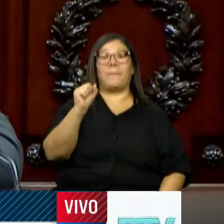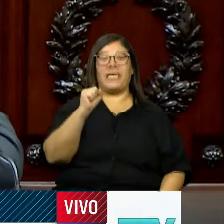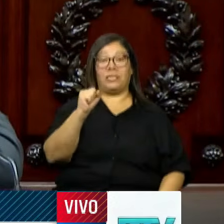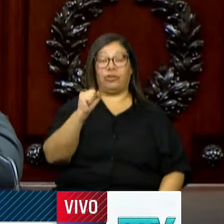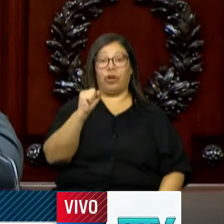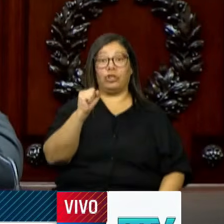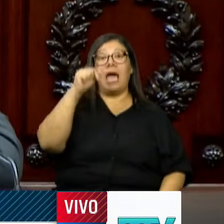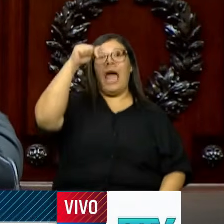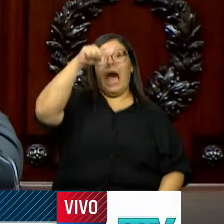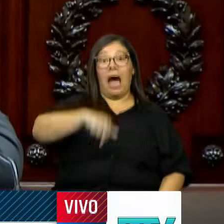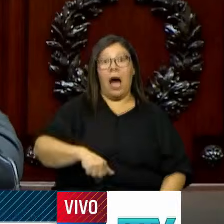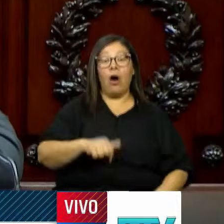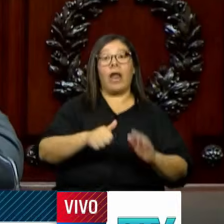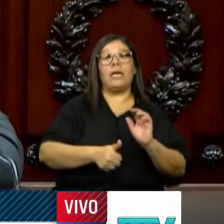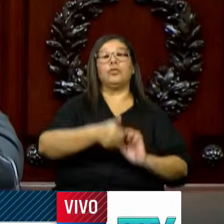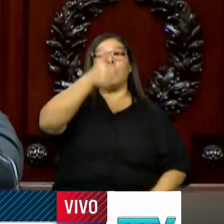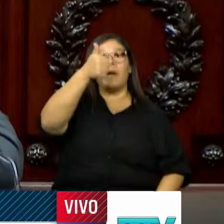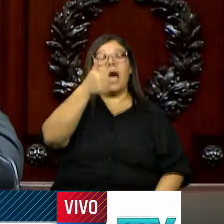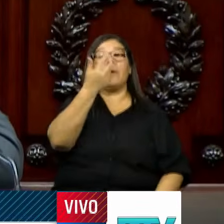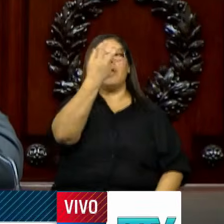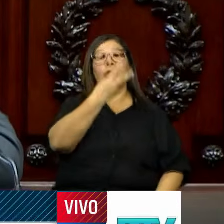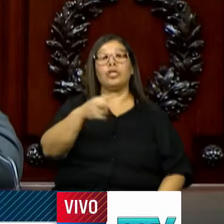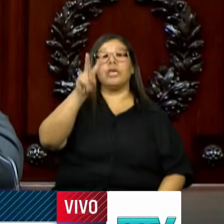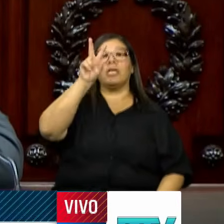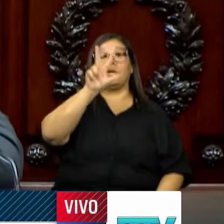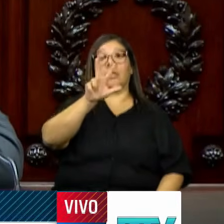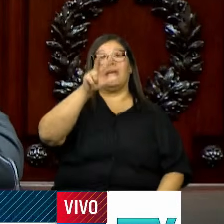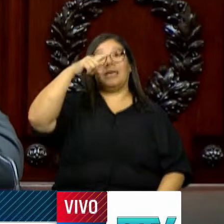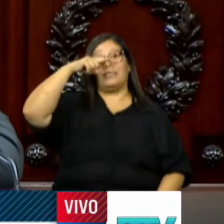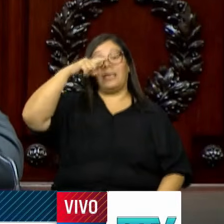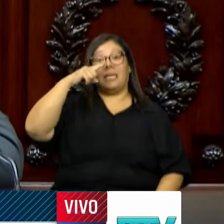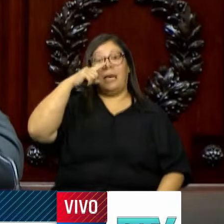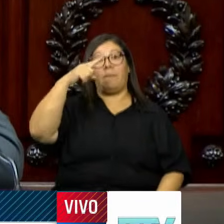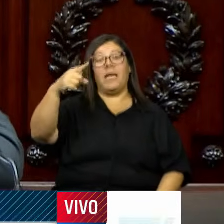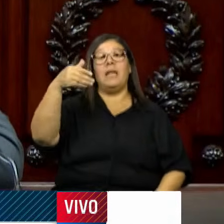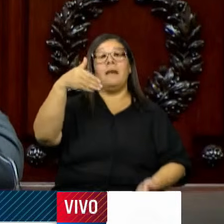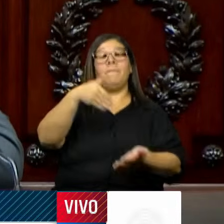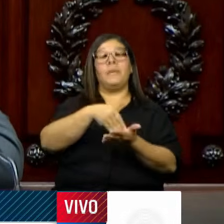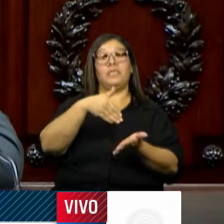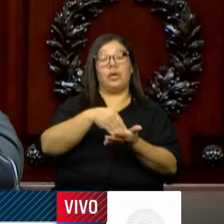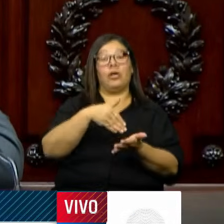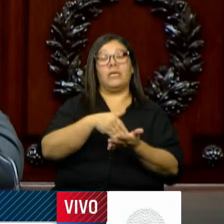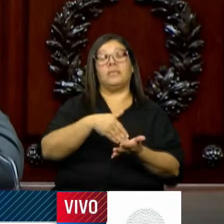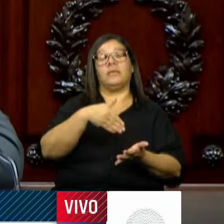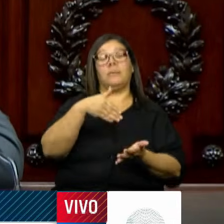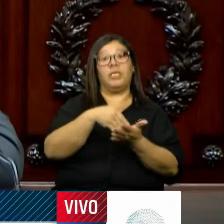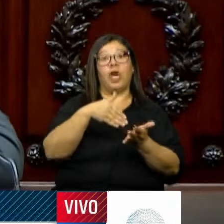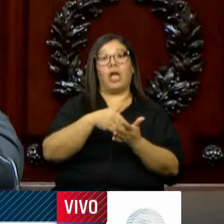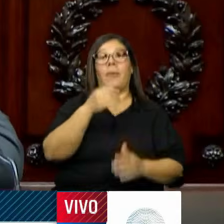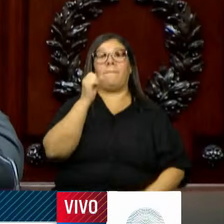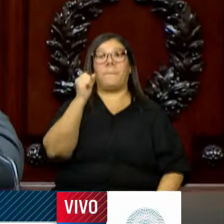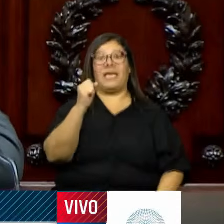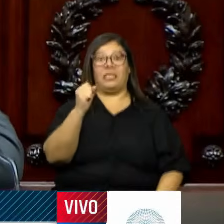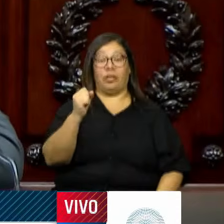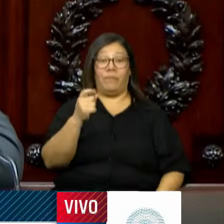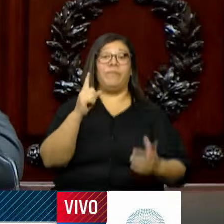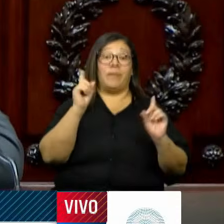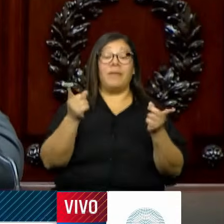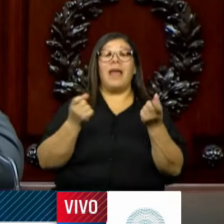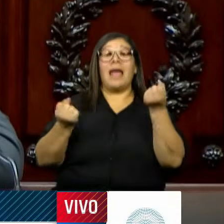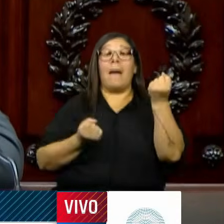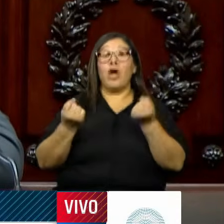superávit neto de 237.000 millones de pesos en 2025. Por supuesto, ya no se compran más camionetas